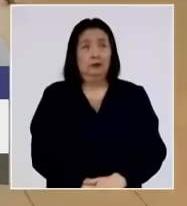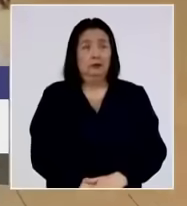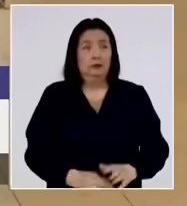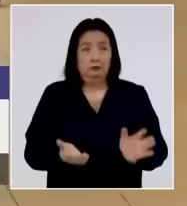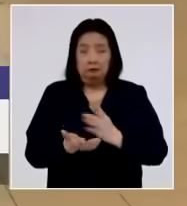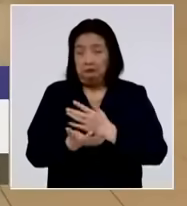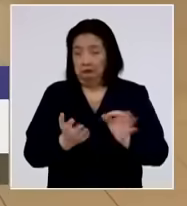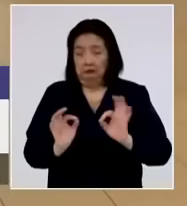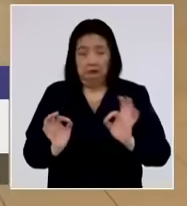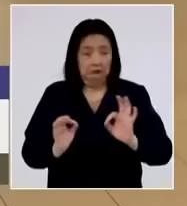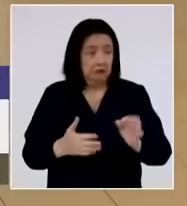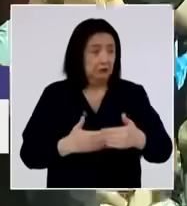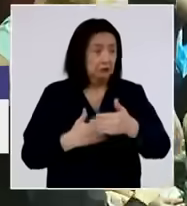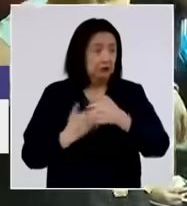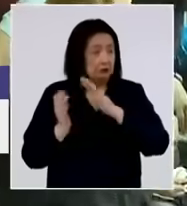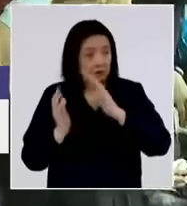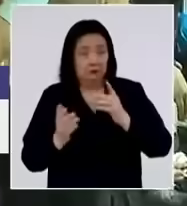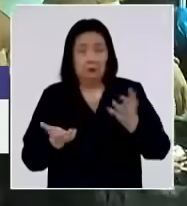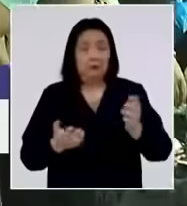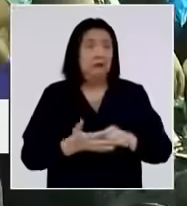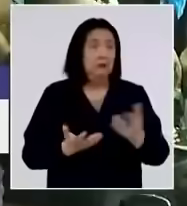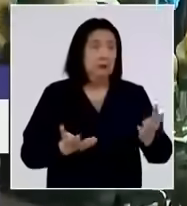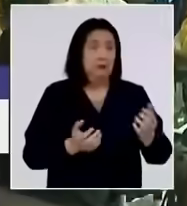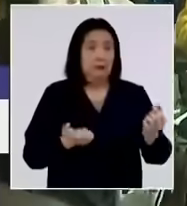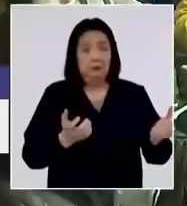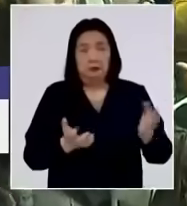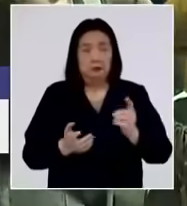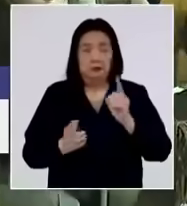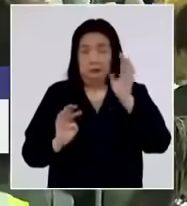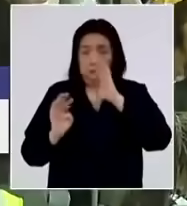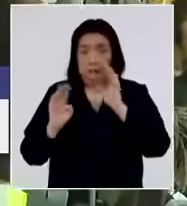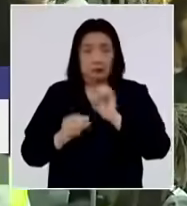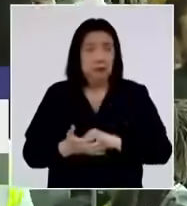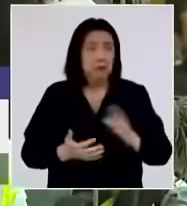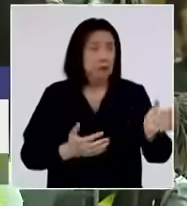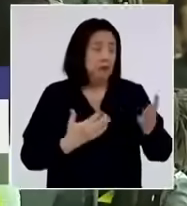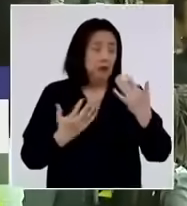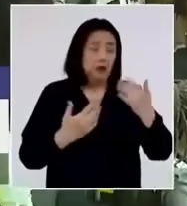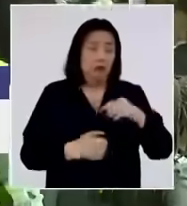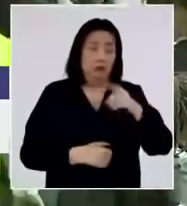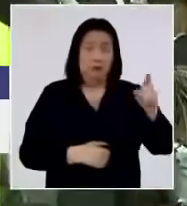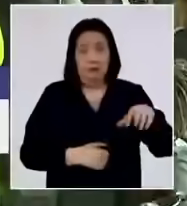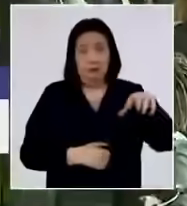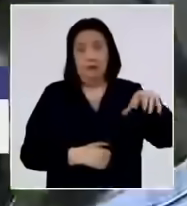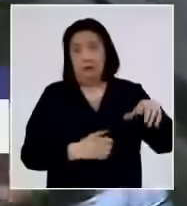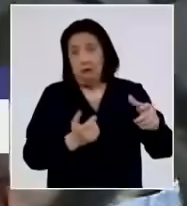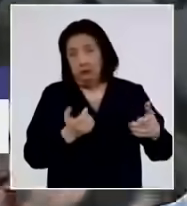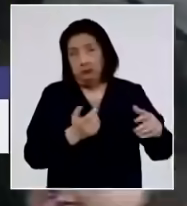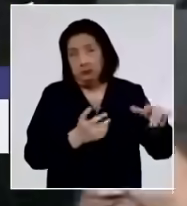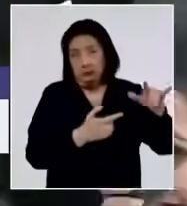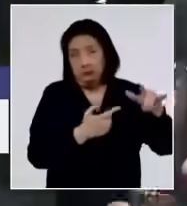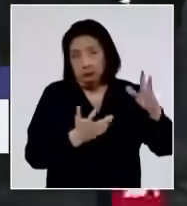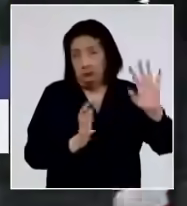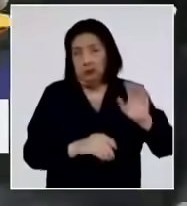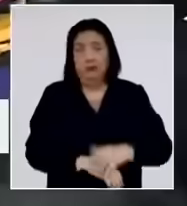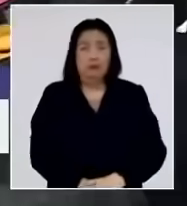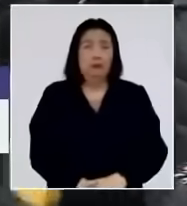ningún momento nos ofrecieron ni alojamiento, ni traslado, ni se preocuparon por nosotros. Fue, hablen con el call center o hablen